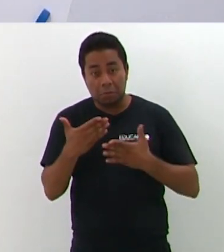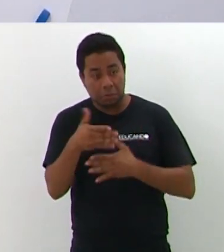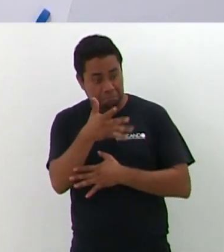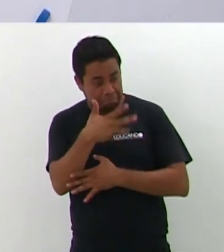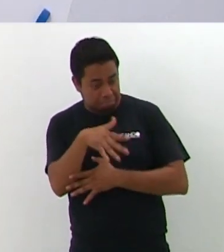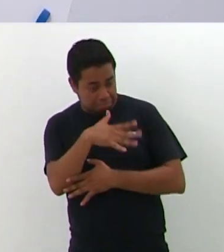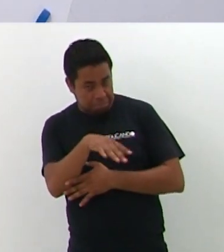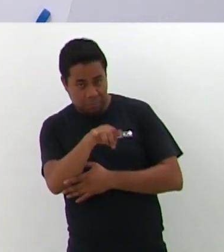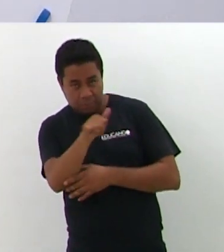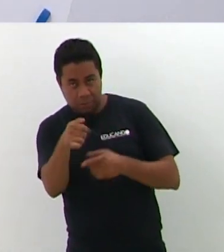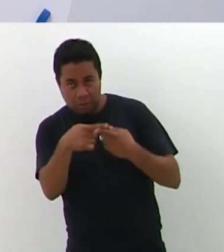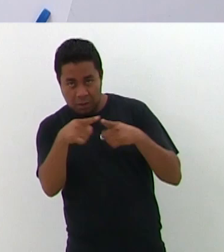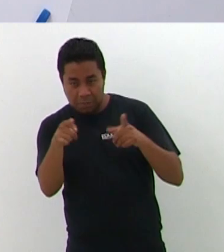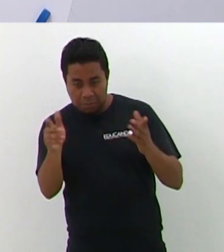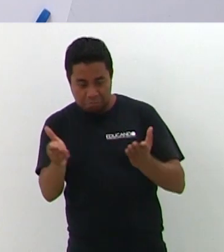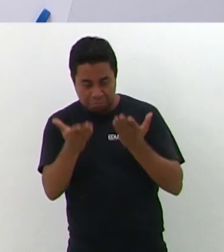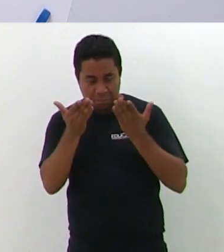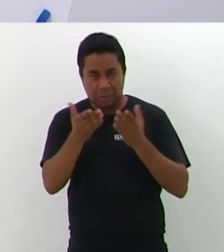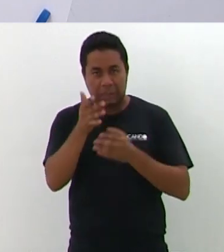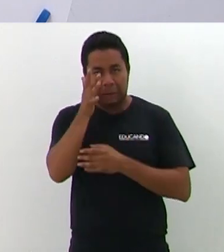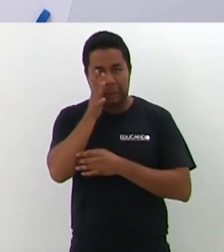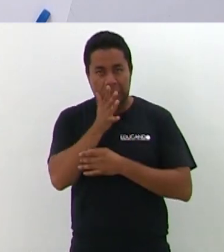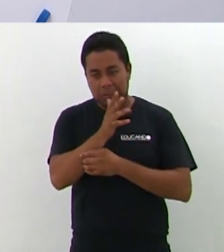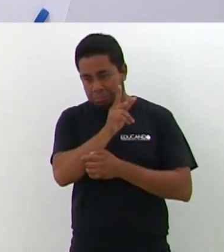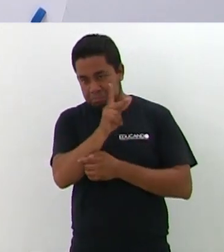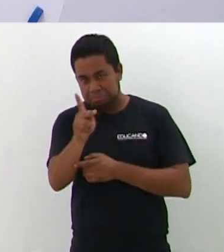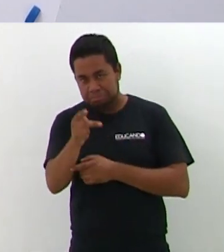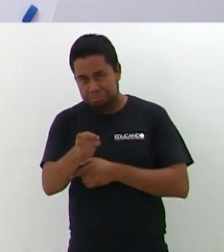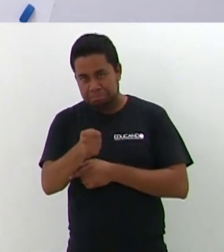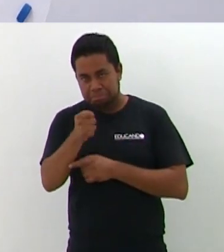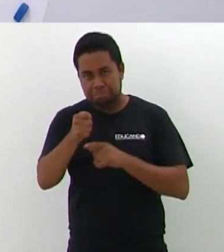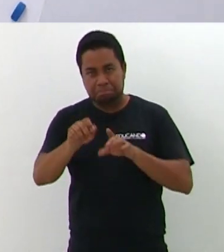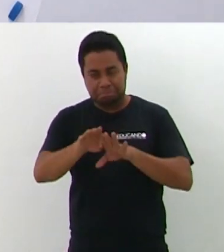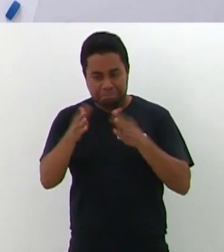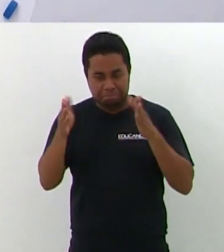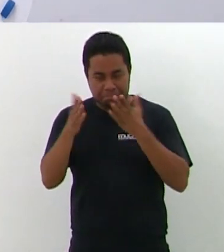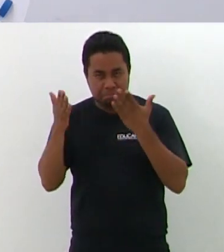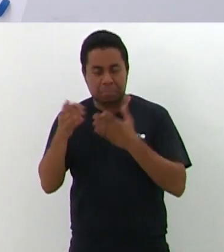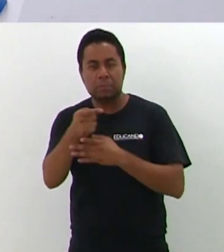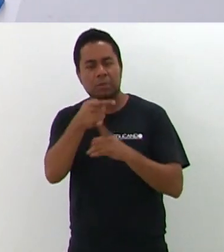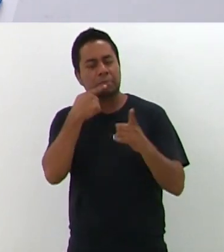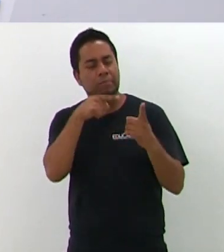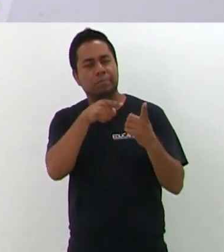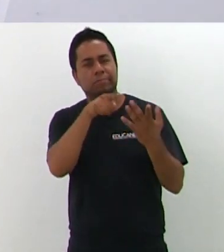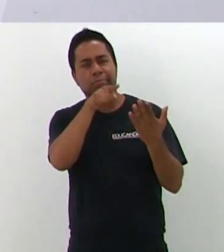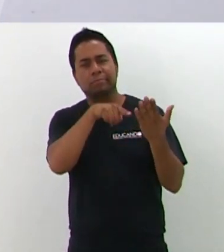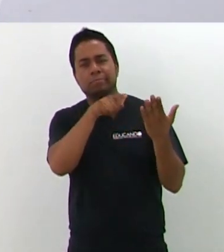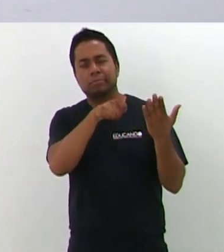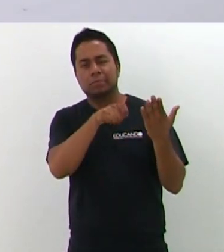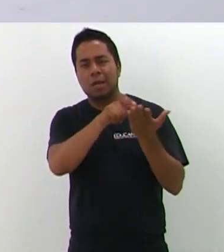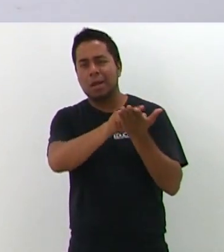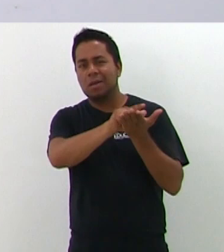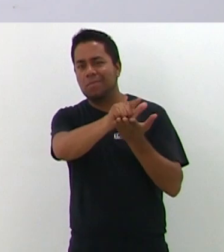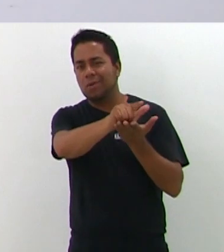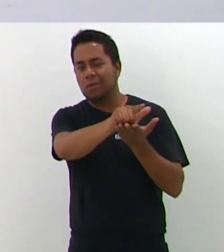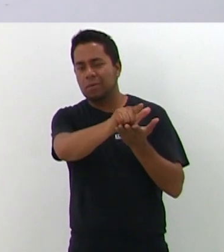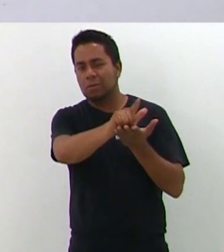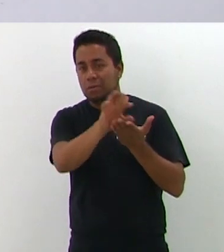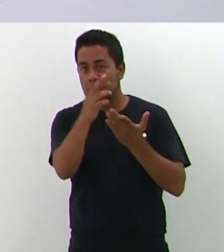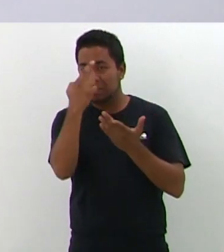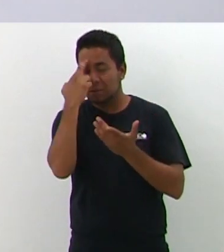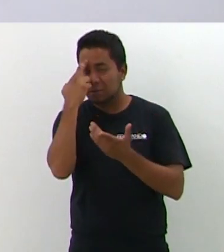Vamos a buscar otra. Ya casi hemos levantado todas las tarjetas, ¿verdad? ¿Qué dirá esta?